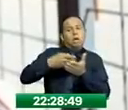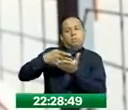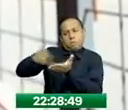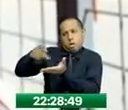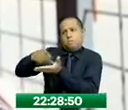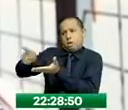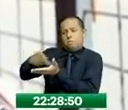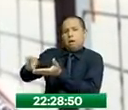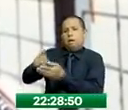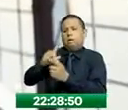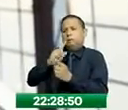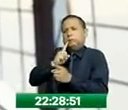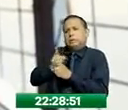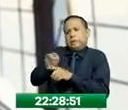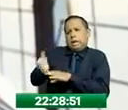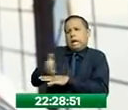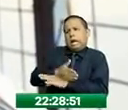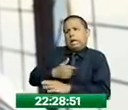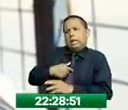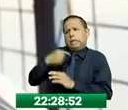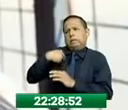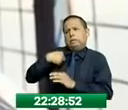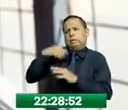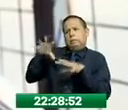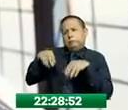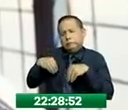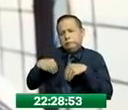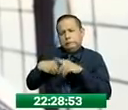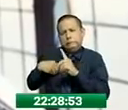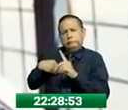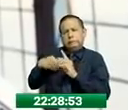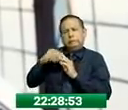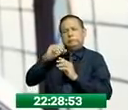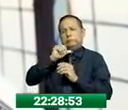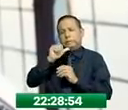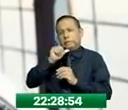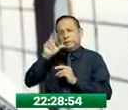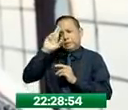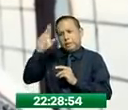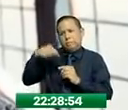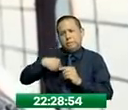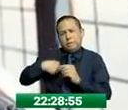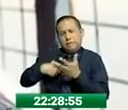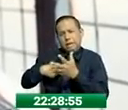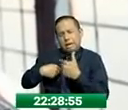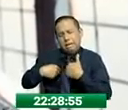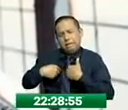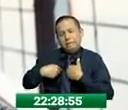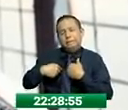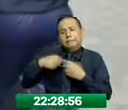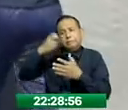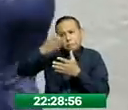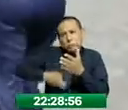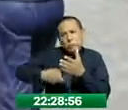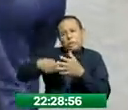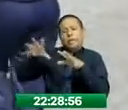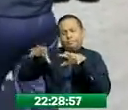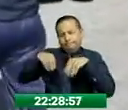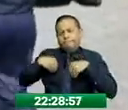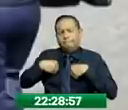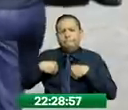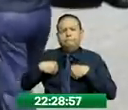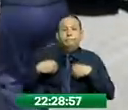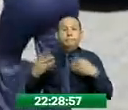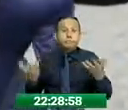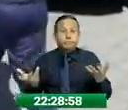nosotros no incumplimos la ley no hemos estado apelando porque sabíamos que cometimos el error si nos hubiera demorado más funcionarios de la